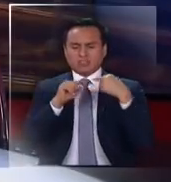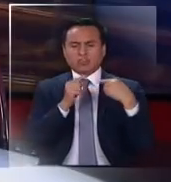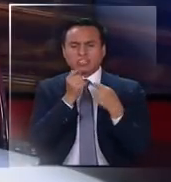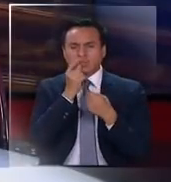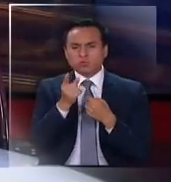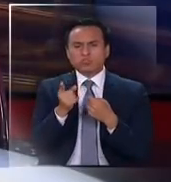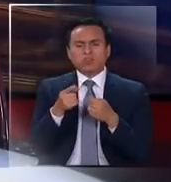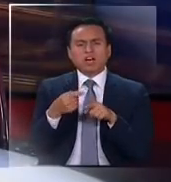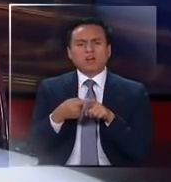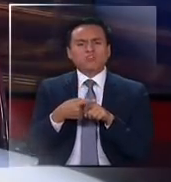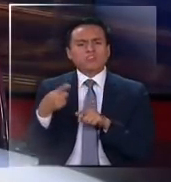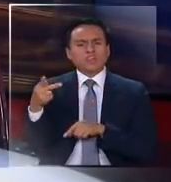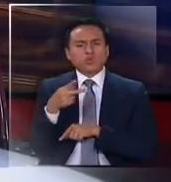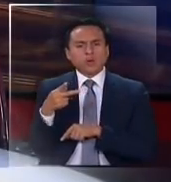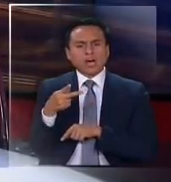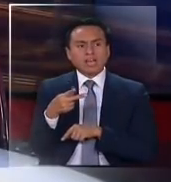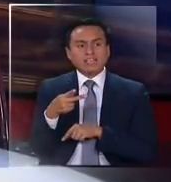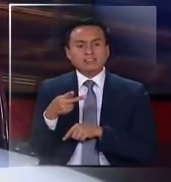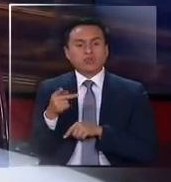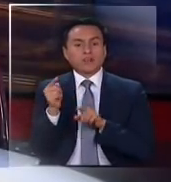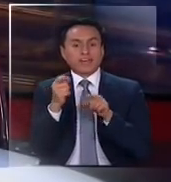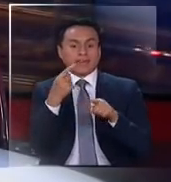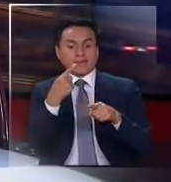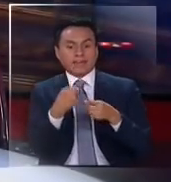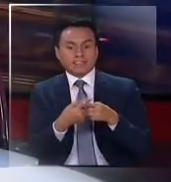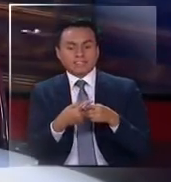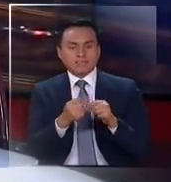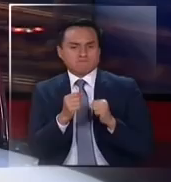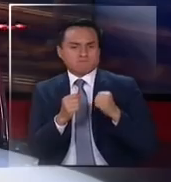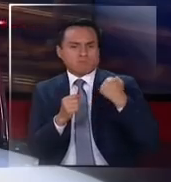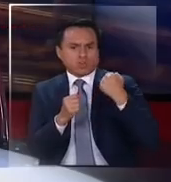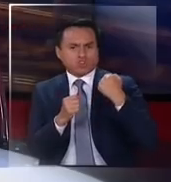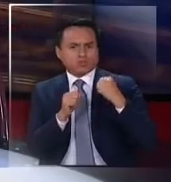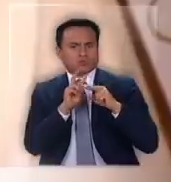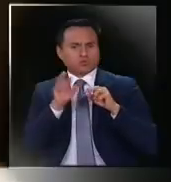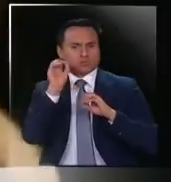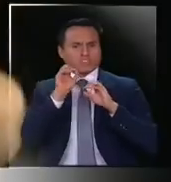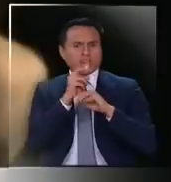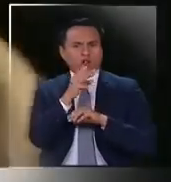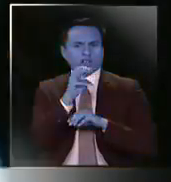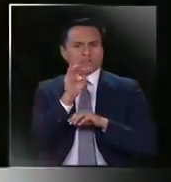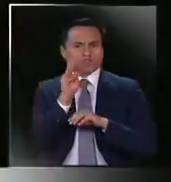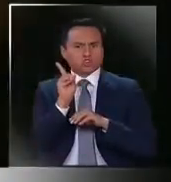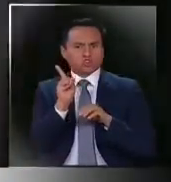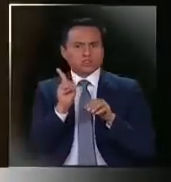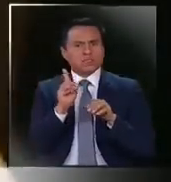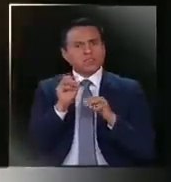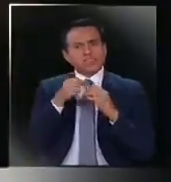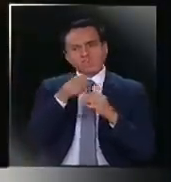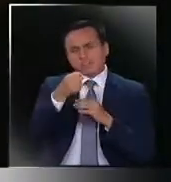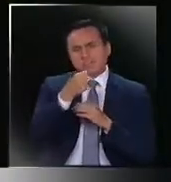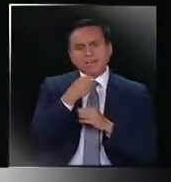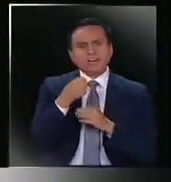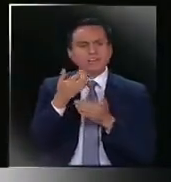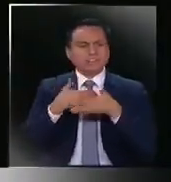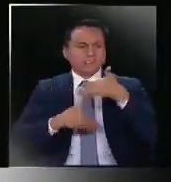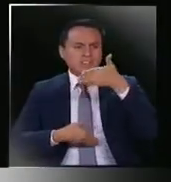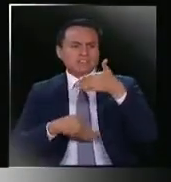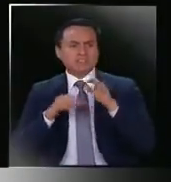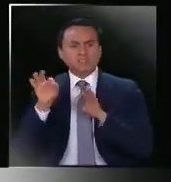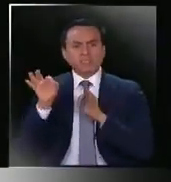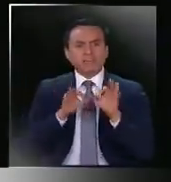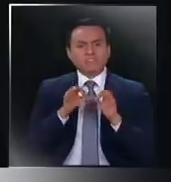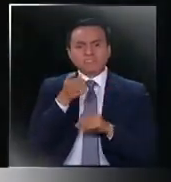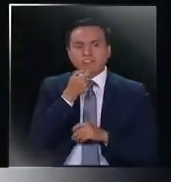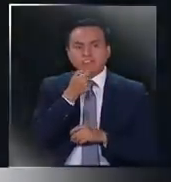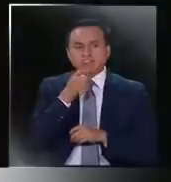denuncias de acoso sexual que pesan sobre el ex poderoso productor de Hollywood. En una entrevista a la revista Vogue, la diseñadora